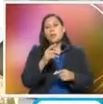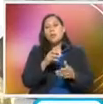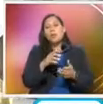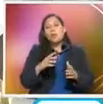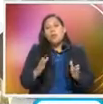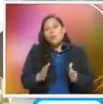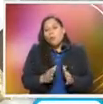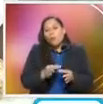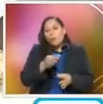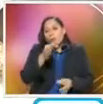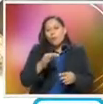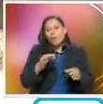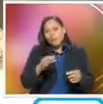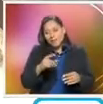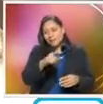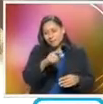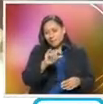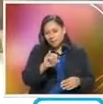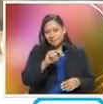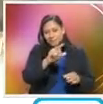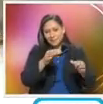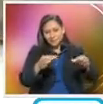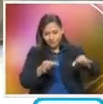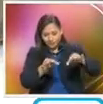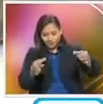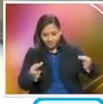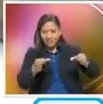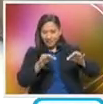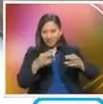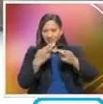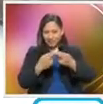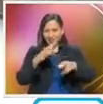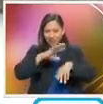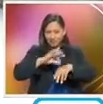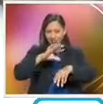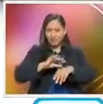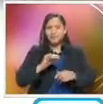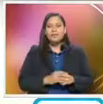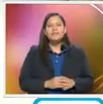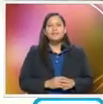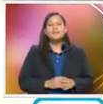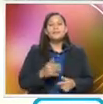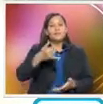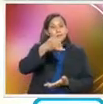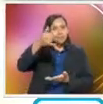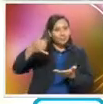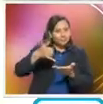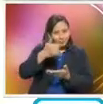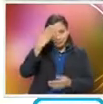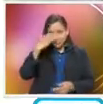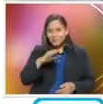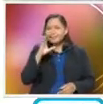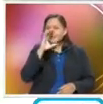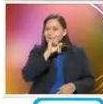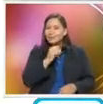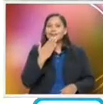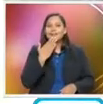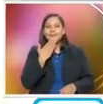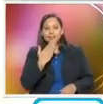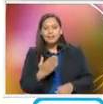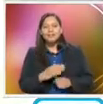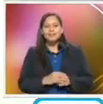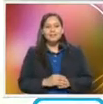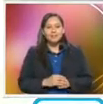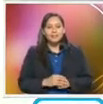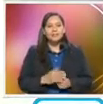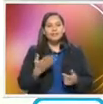raquíticas, pero bueno. Pónganlas así que estén bien gorditas. Y pongan el aceite, ya saben, bien caliente. Ya que esté bien caliente,